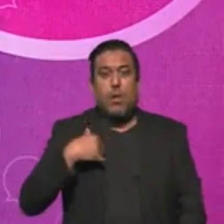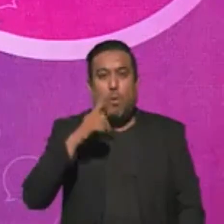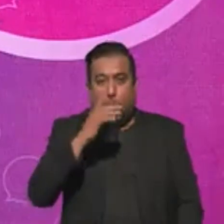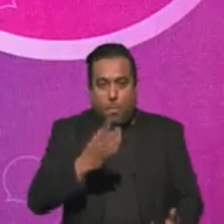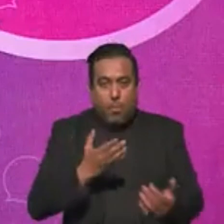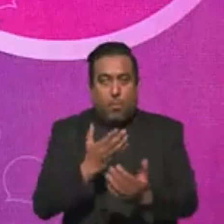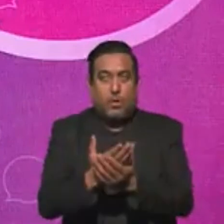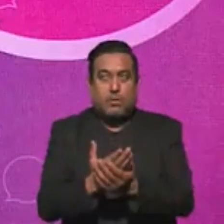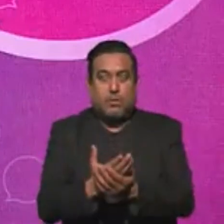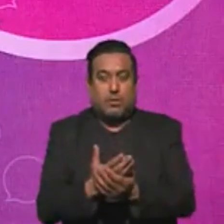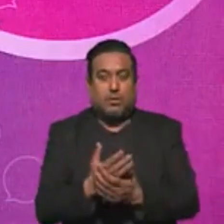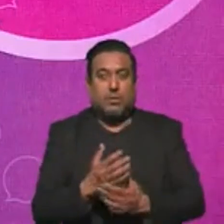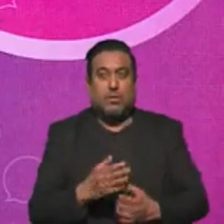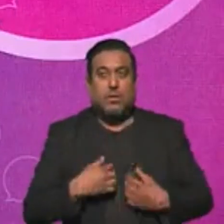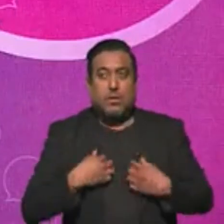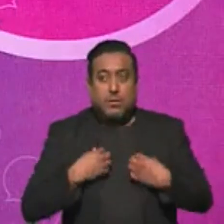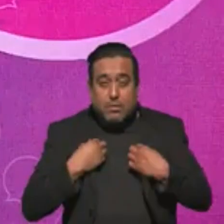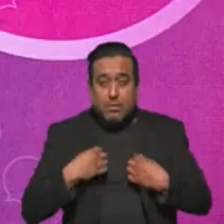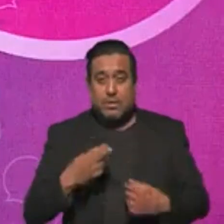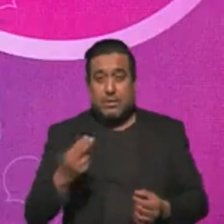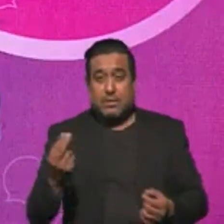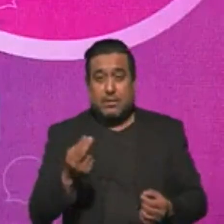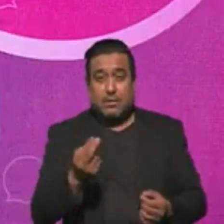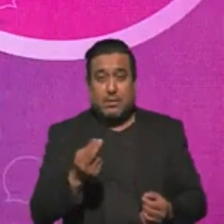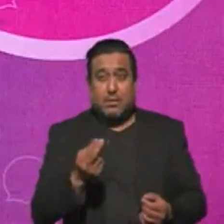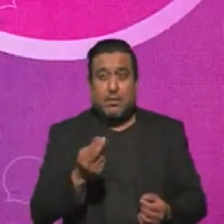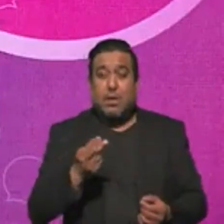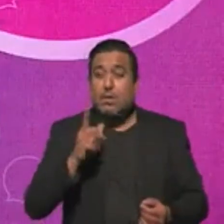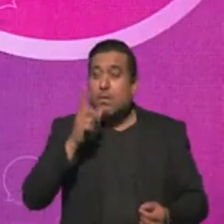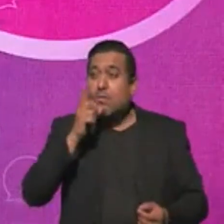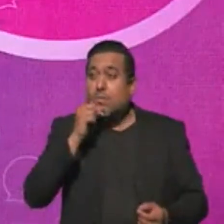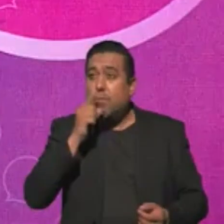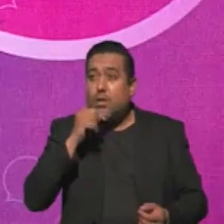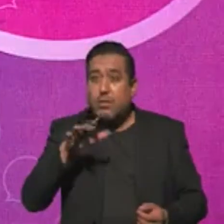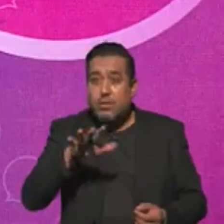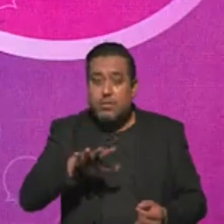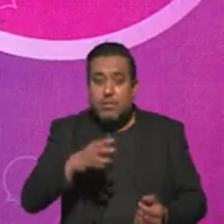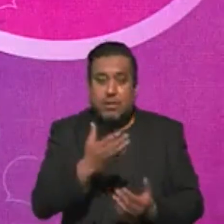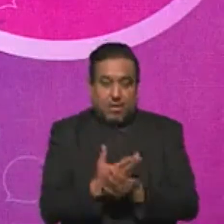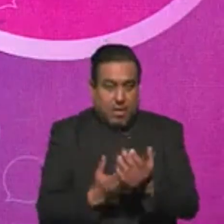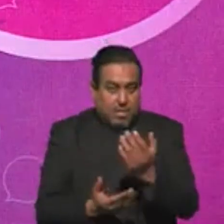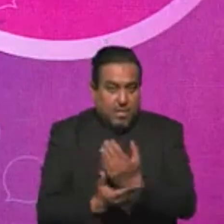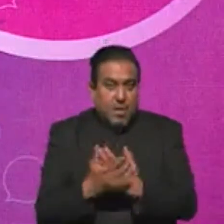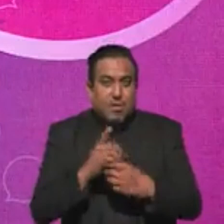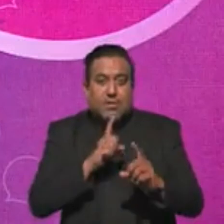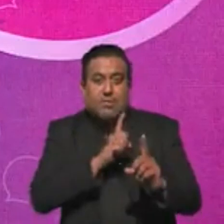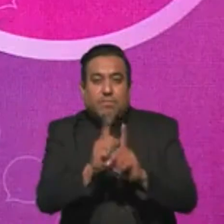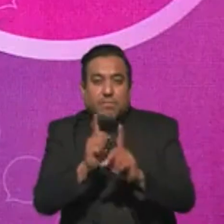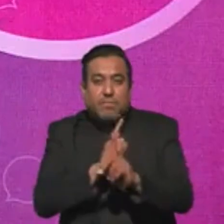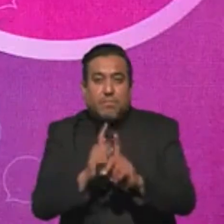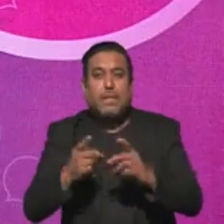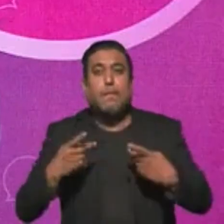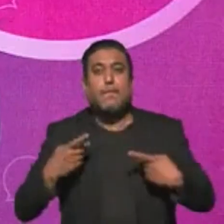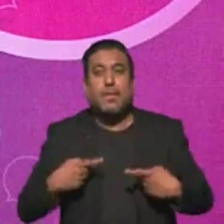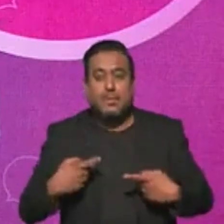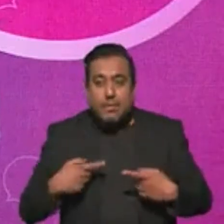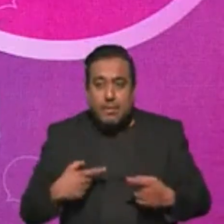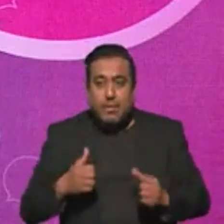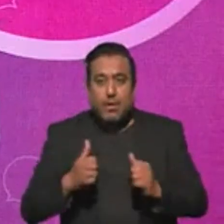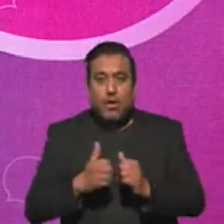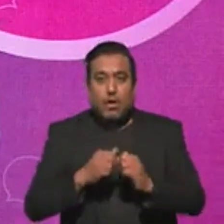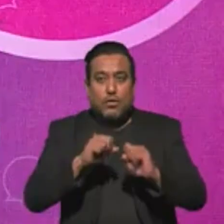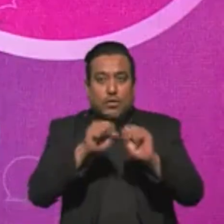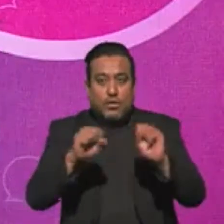entre otros puntos tener una una policía operativa cercana a la ciudadanía con